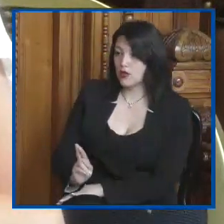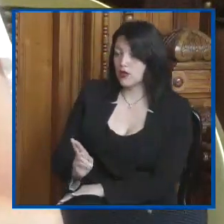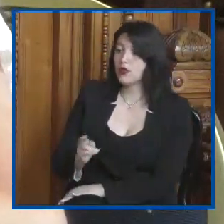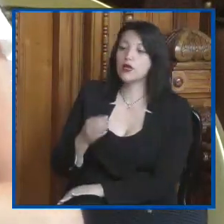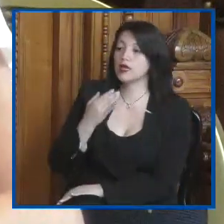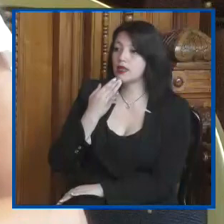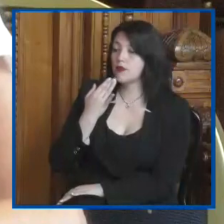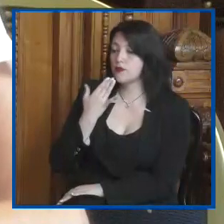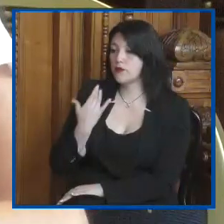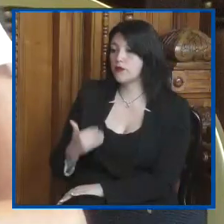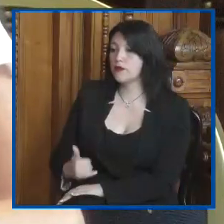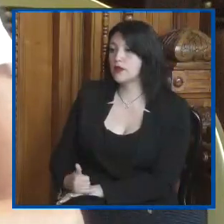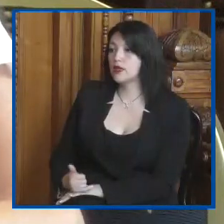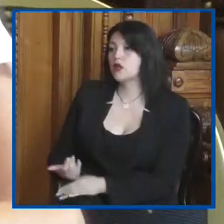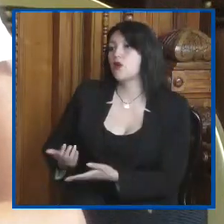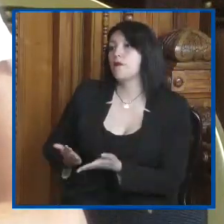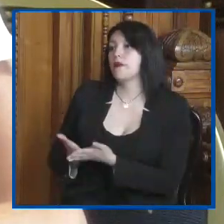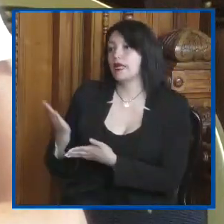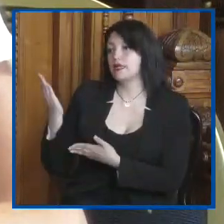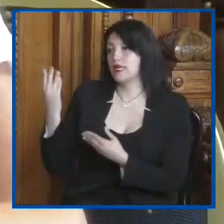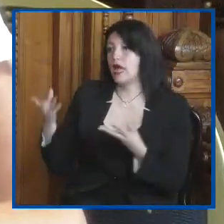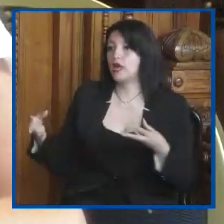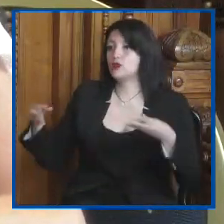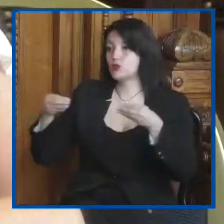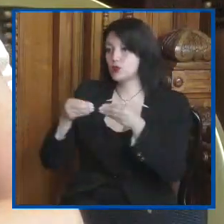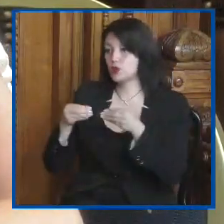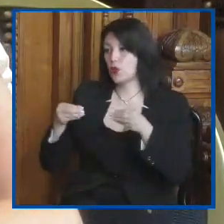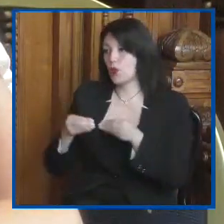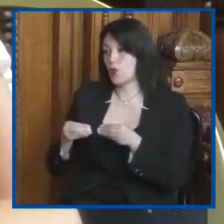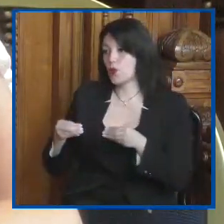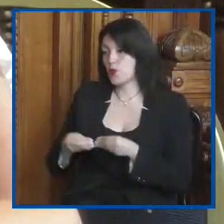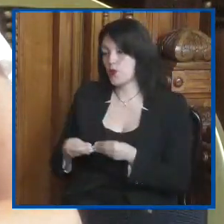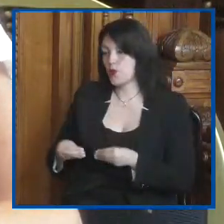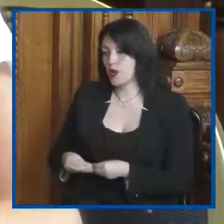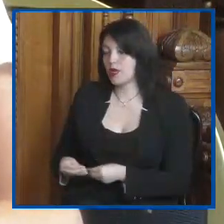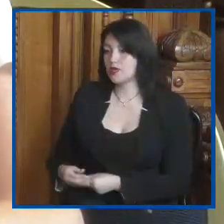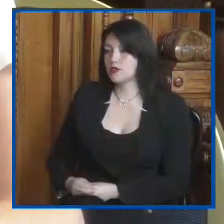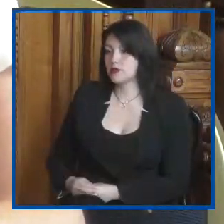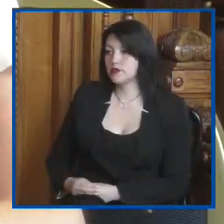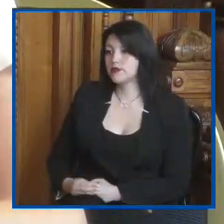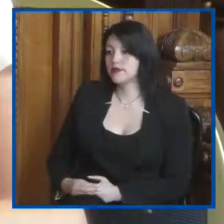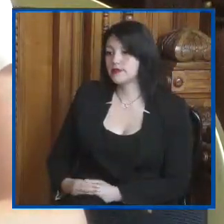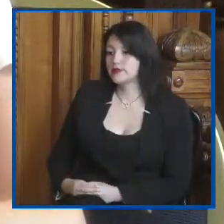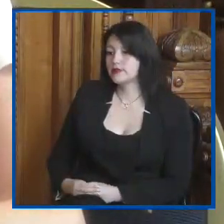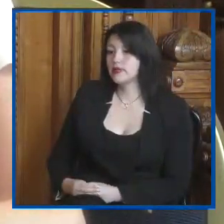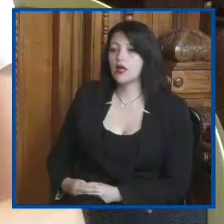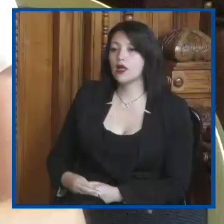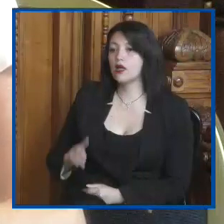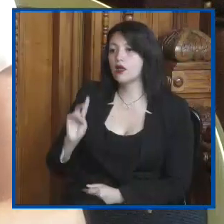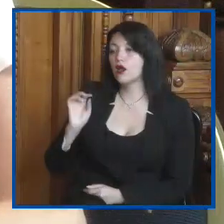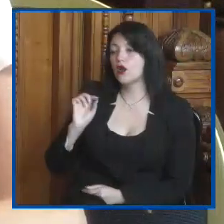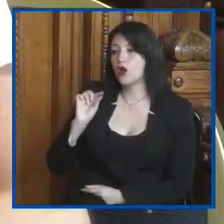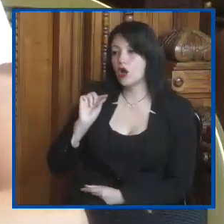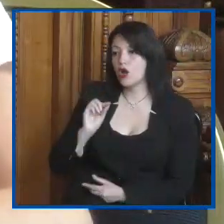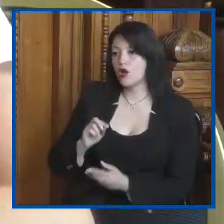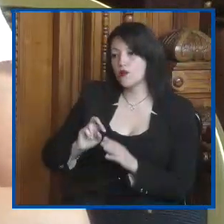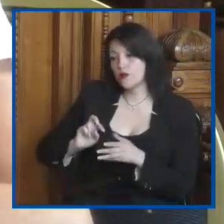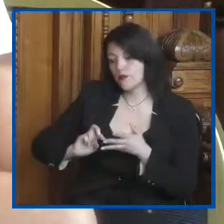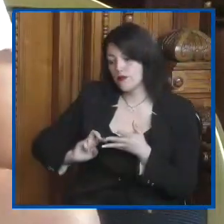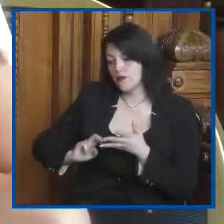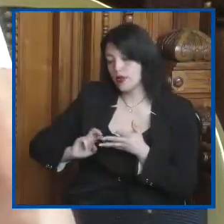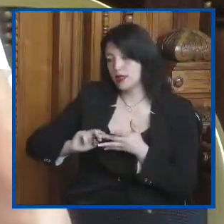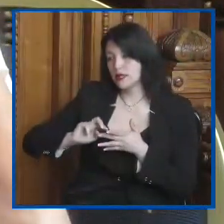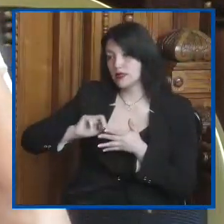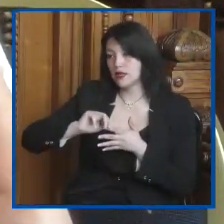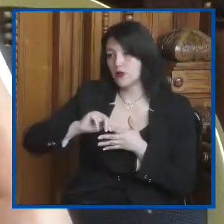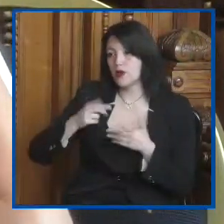contagiar y que se empiecen a sumar, aunque sea en algo, por ahí no en todo, pero empezar de a poco a implementar